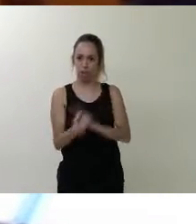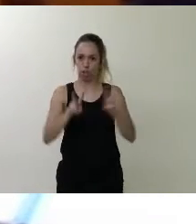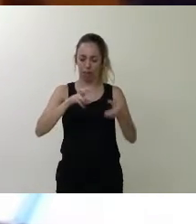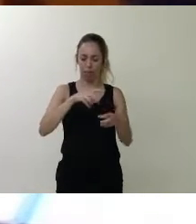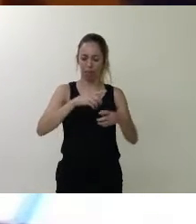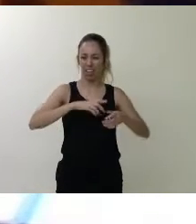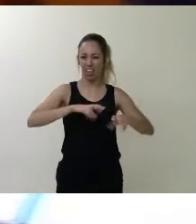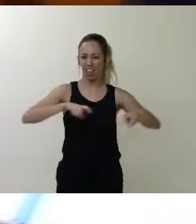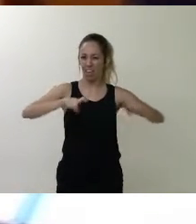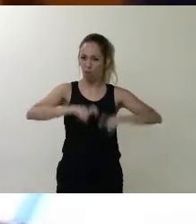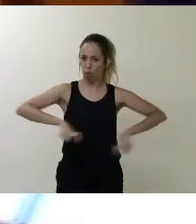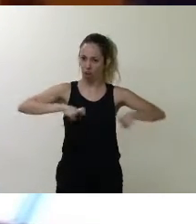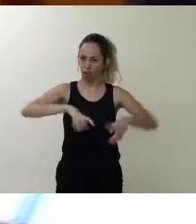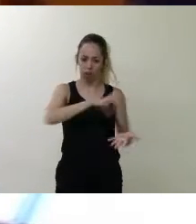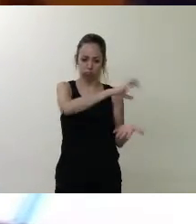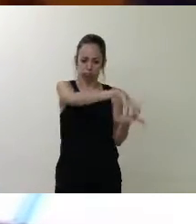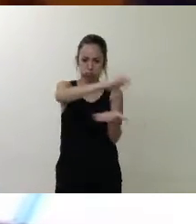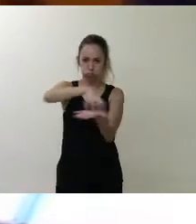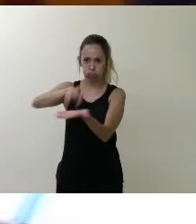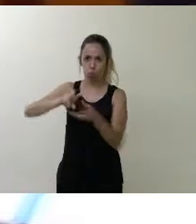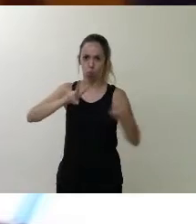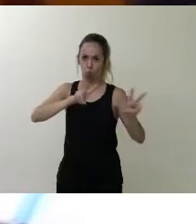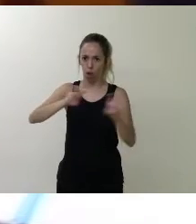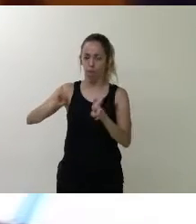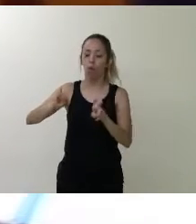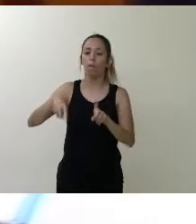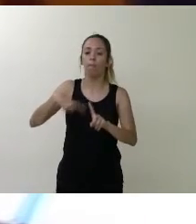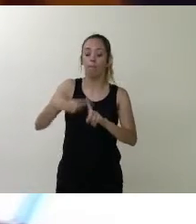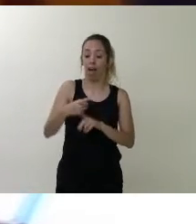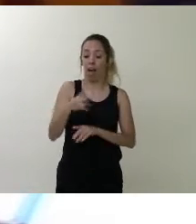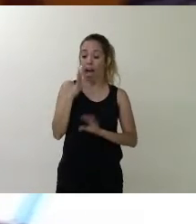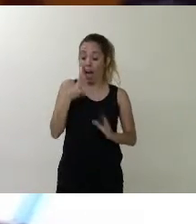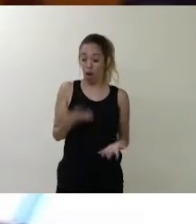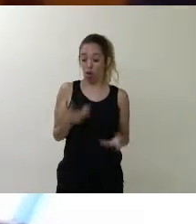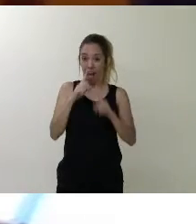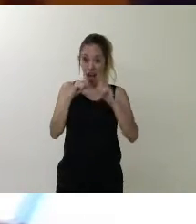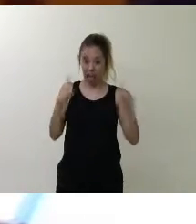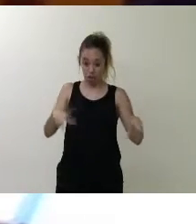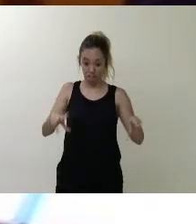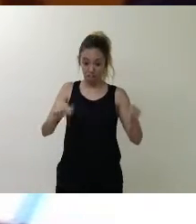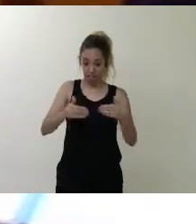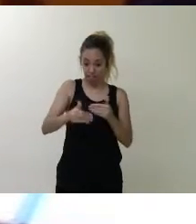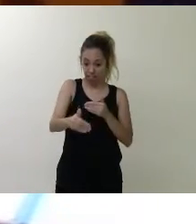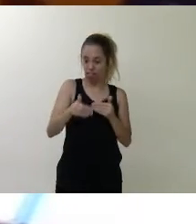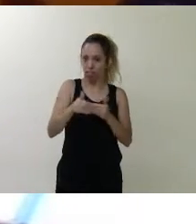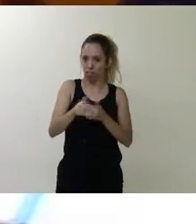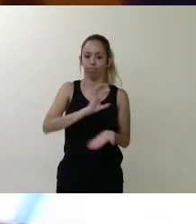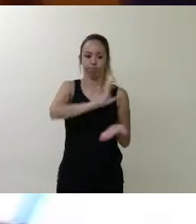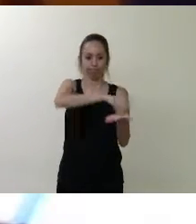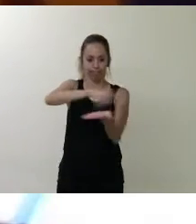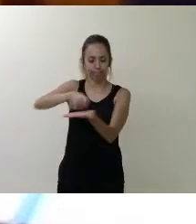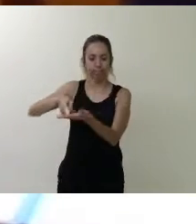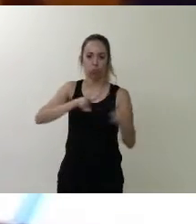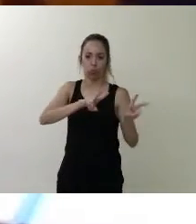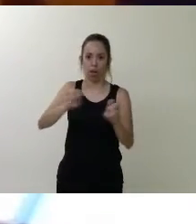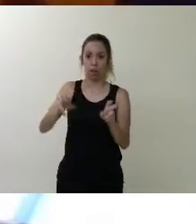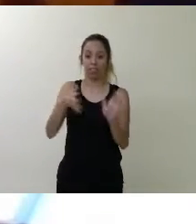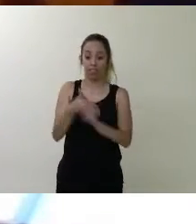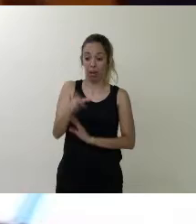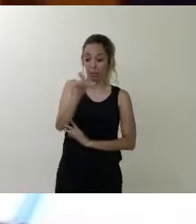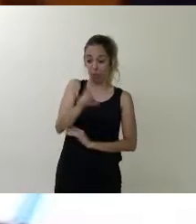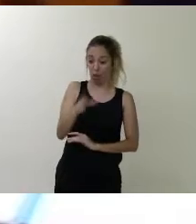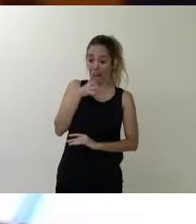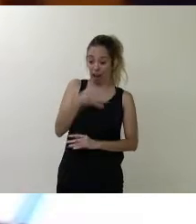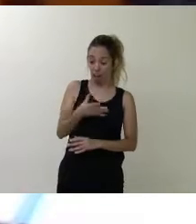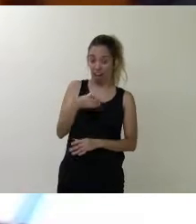informática, y que está en pleno proceso de implantación ahora a final de ejercicio, y exige de un perfil que lo reunía este trabajador